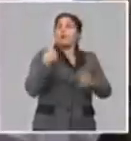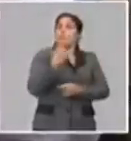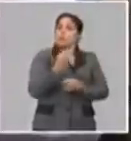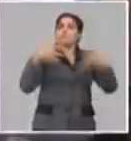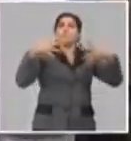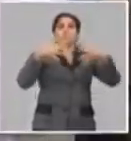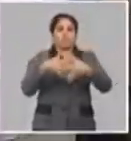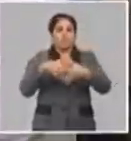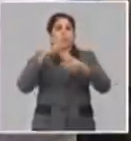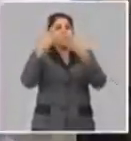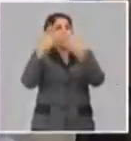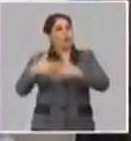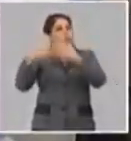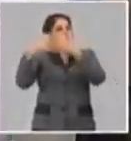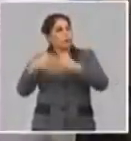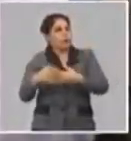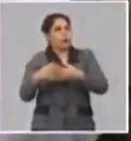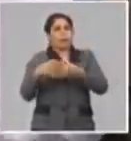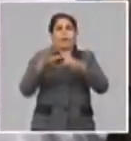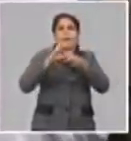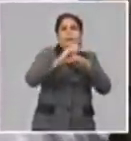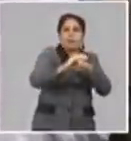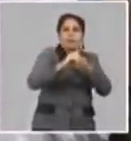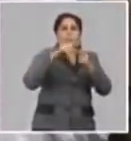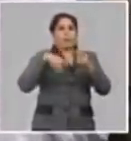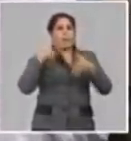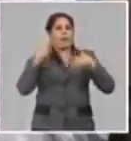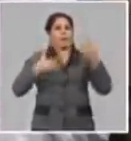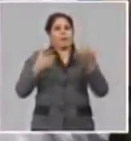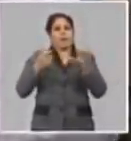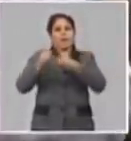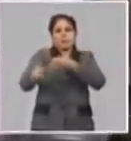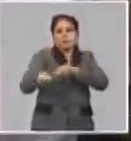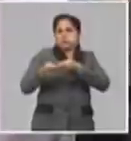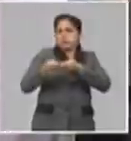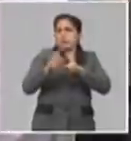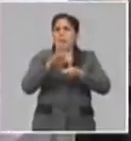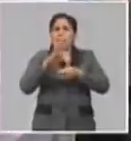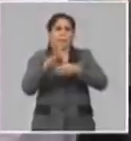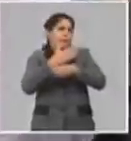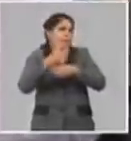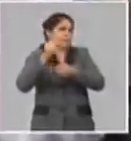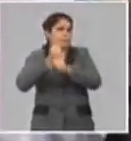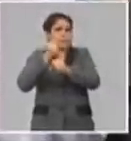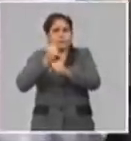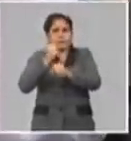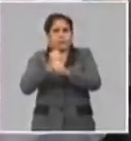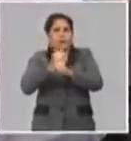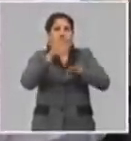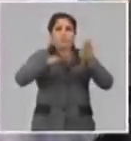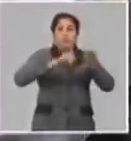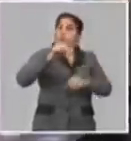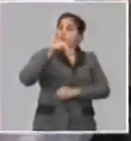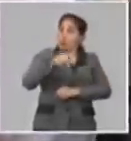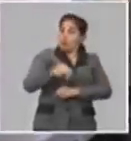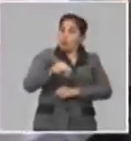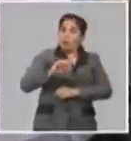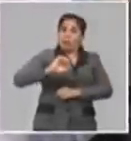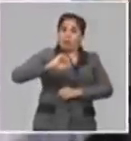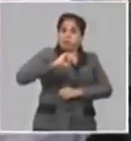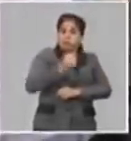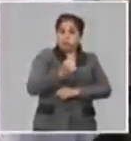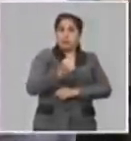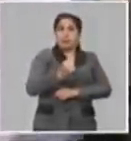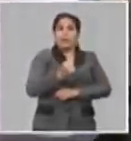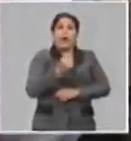vínculos después con la productividad, con la inversión en la actividad productiva, con la generación de empleos. Y hoy por hoy, por restricciones que tenemos